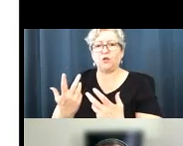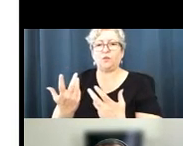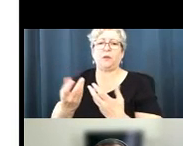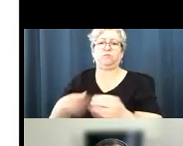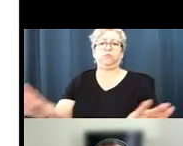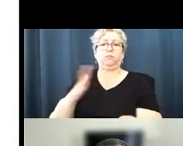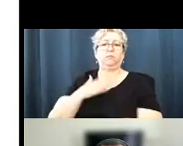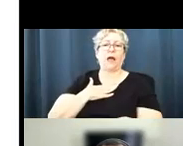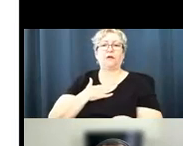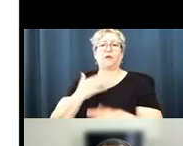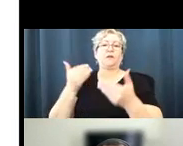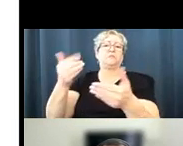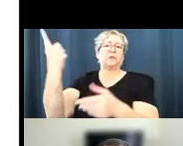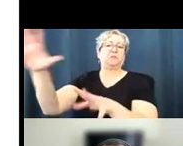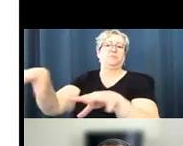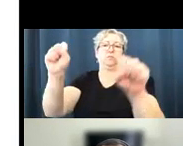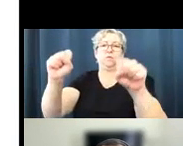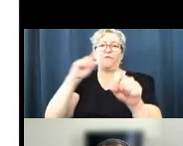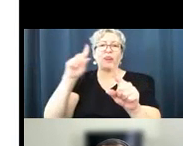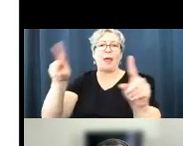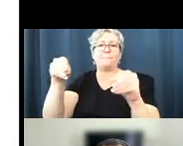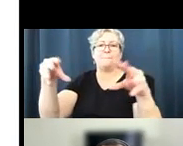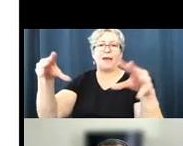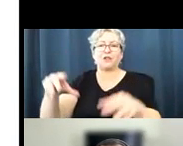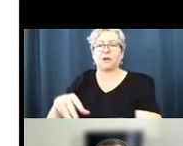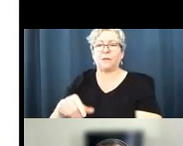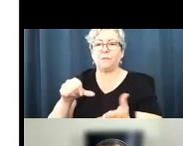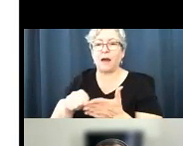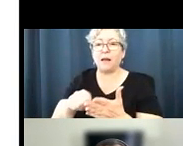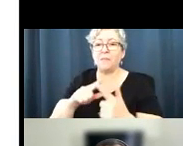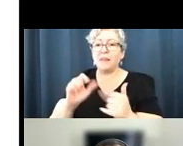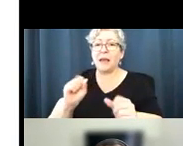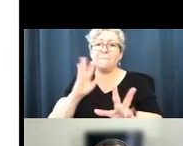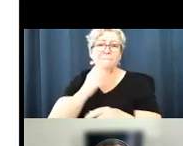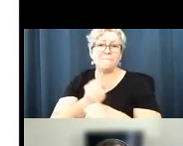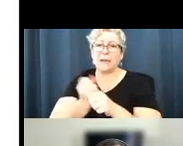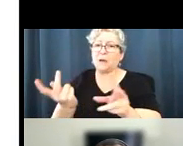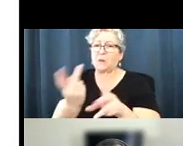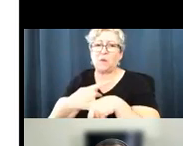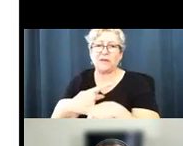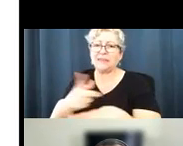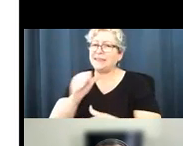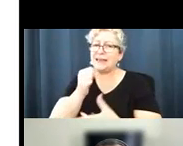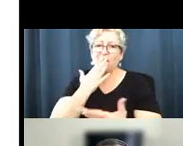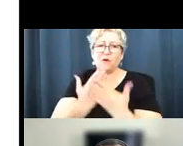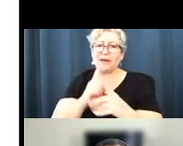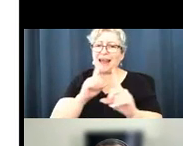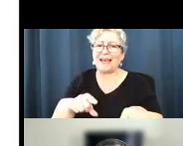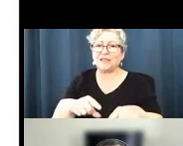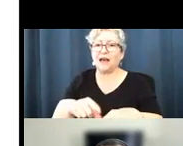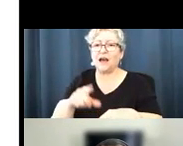que seamos obsoletos. Quisiéramos que hubiese un botón mágico. A veces esto puede hacer que haga la vista un poco